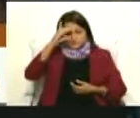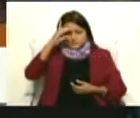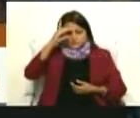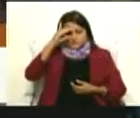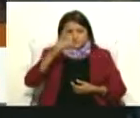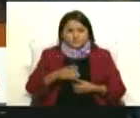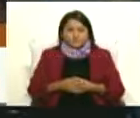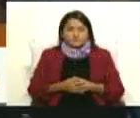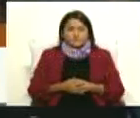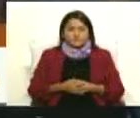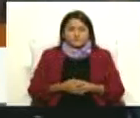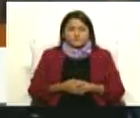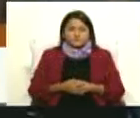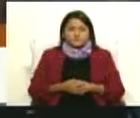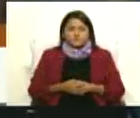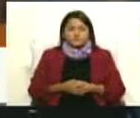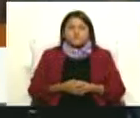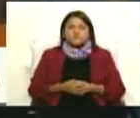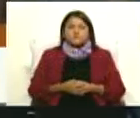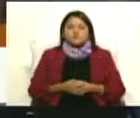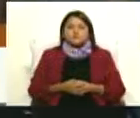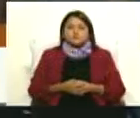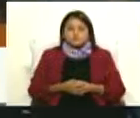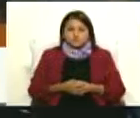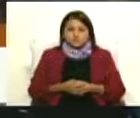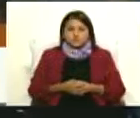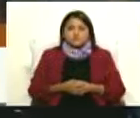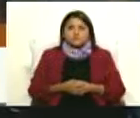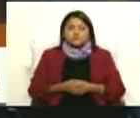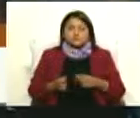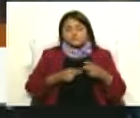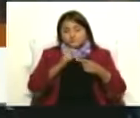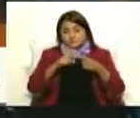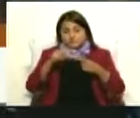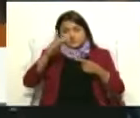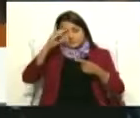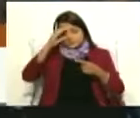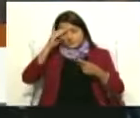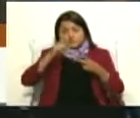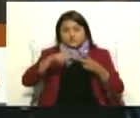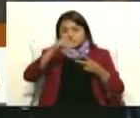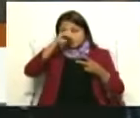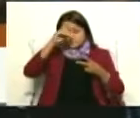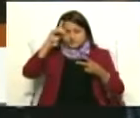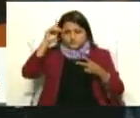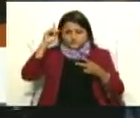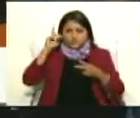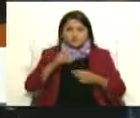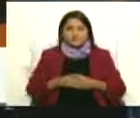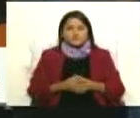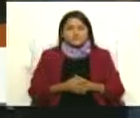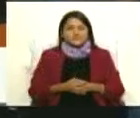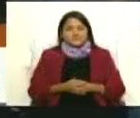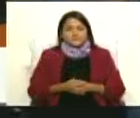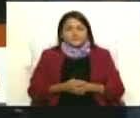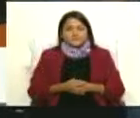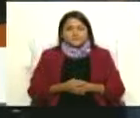de dejar también con ustedes al capitán Diosdado Cabello. Dejo con ustedes a la vicepresidenta.